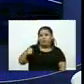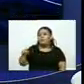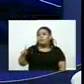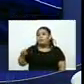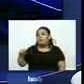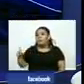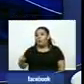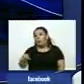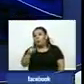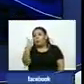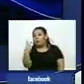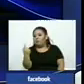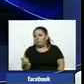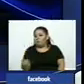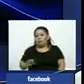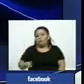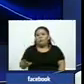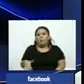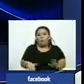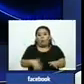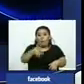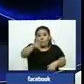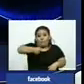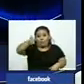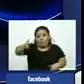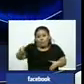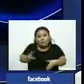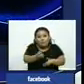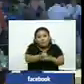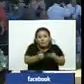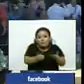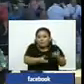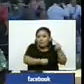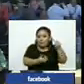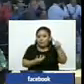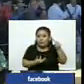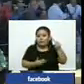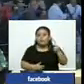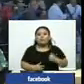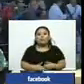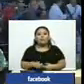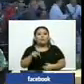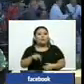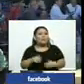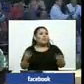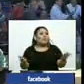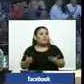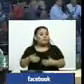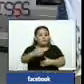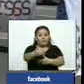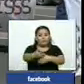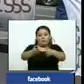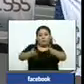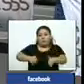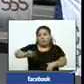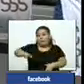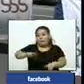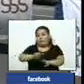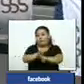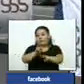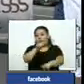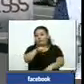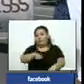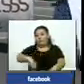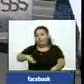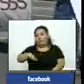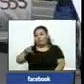tecleña por el caso de retenciones de cuotas sindicales. El caso se desarrolló en el juzgado tercero de paz de Santa